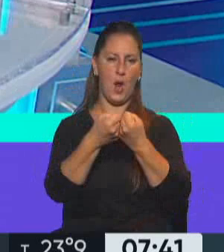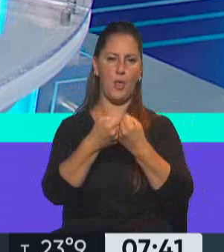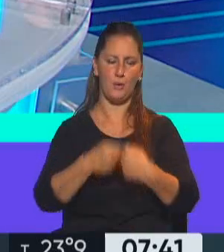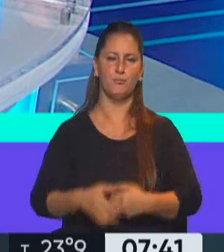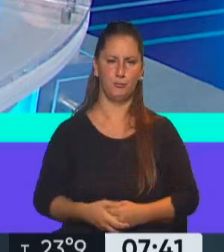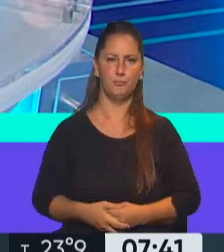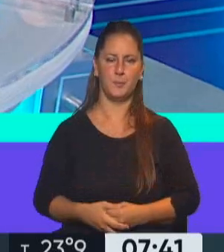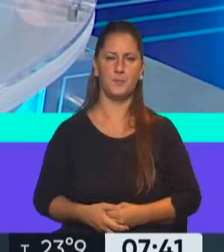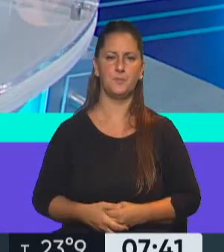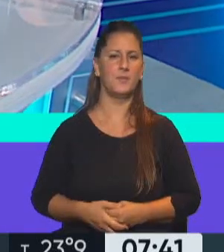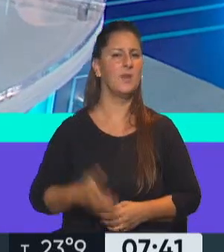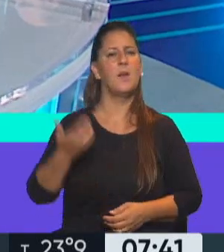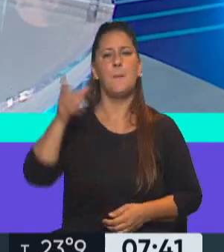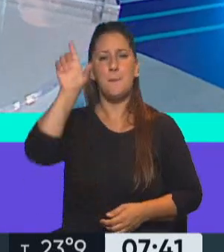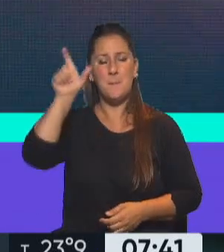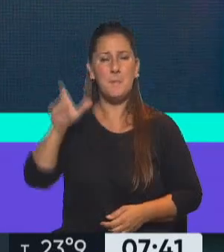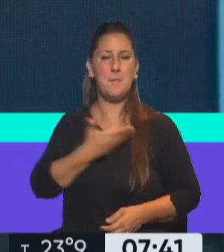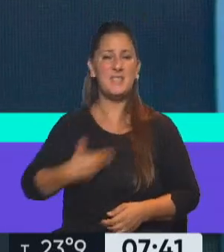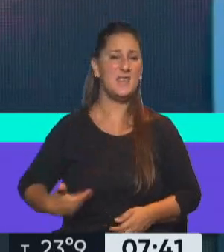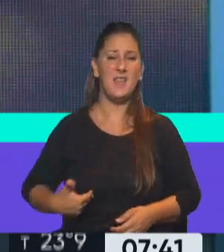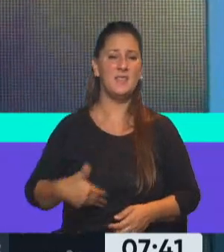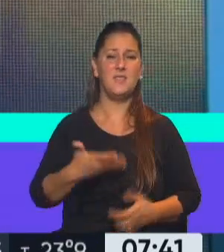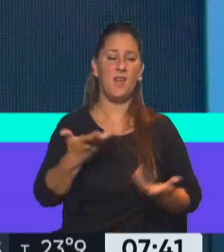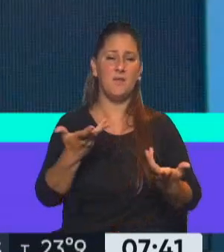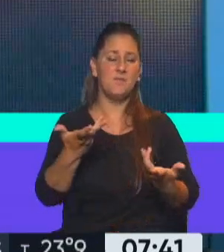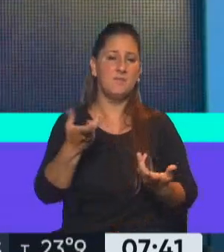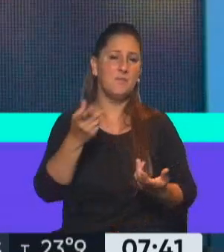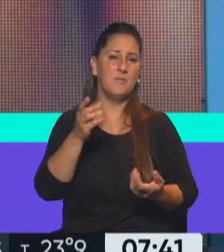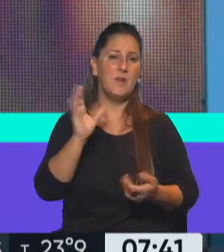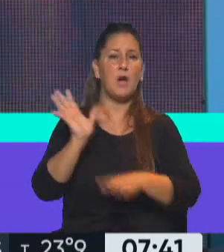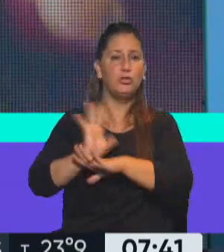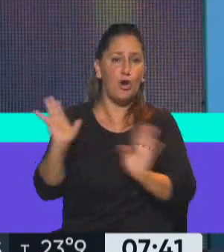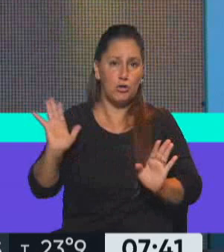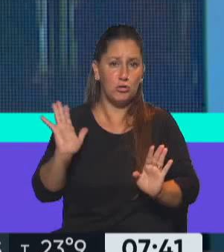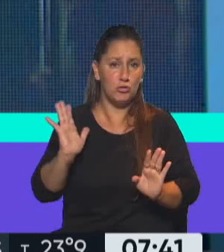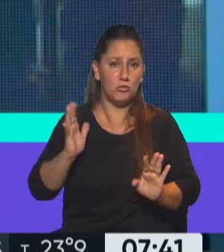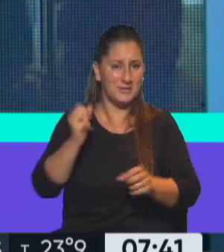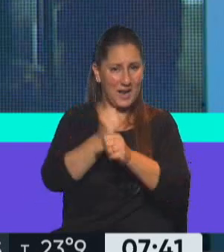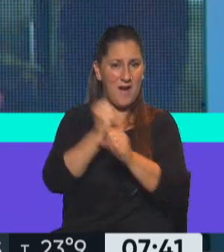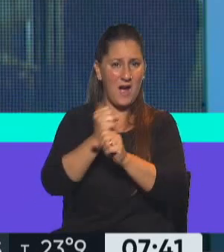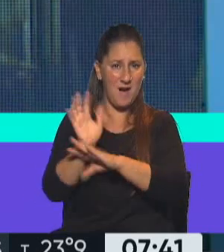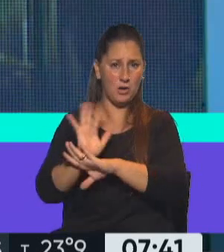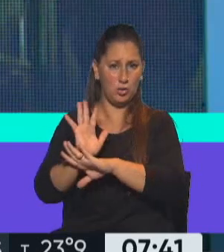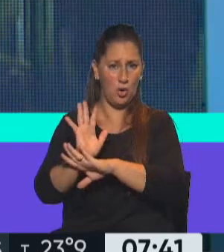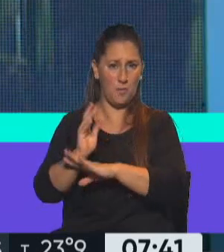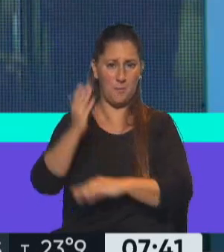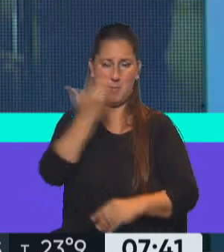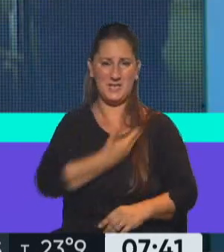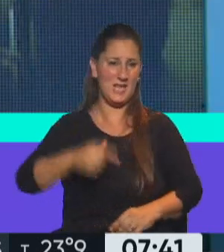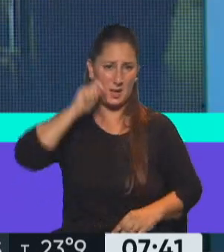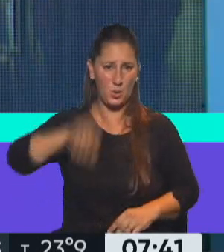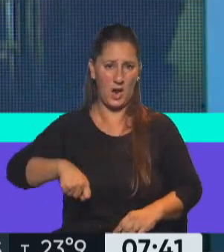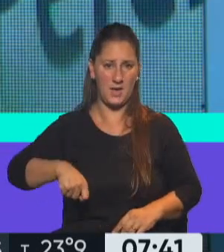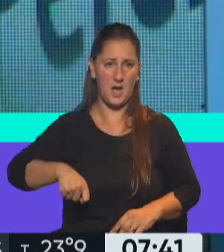él era un actor, era un comediante, no tenía ninguna experiencia política, pero seamos serios, nadie, ningún